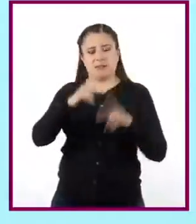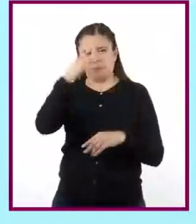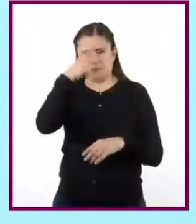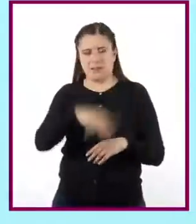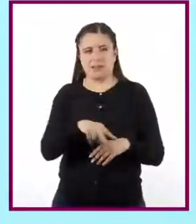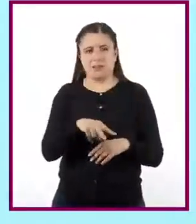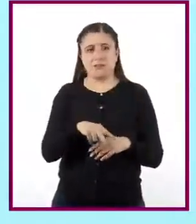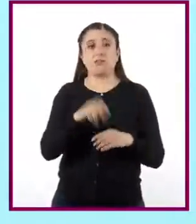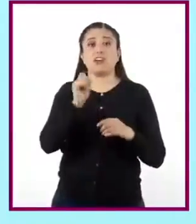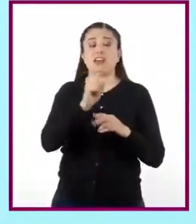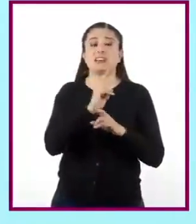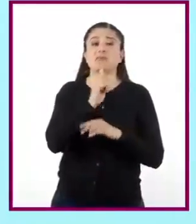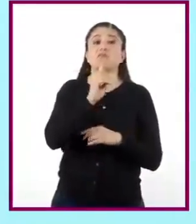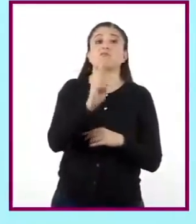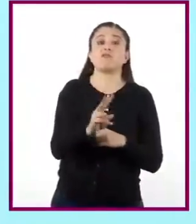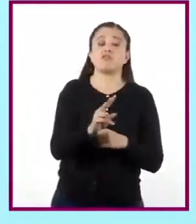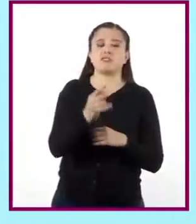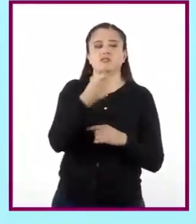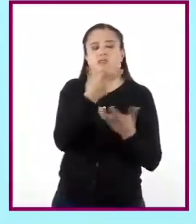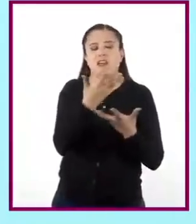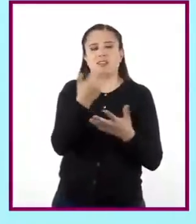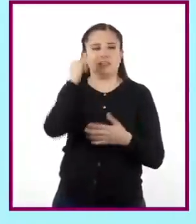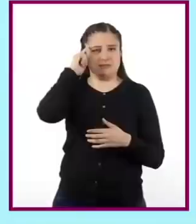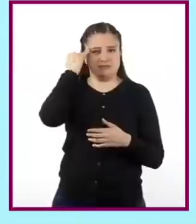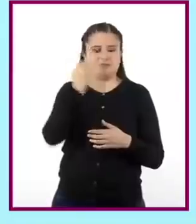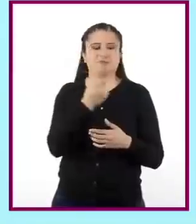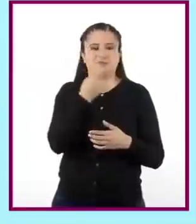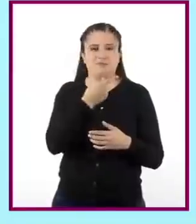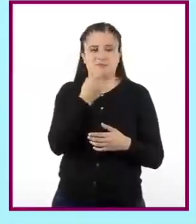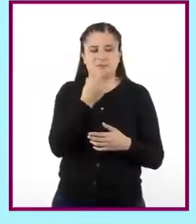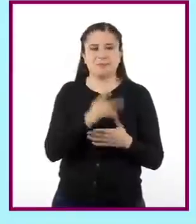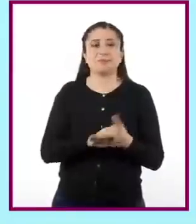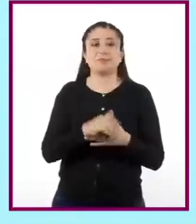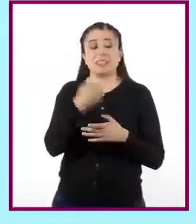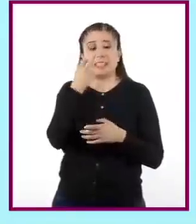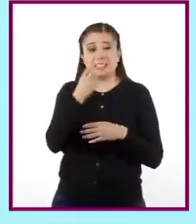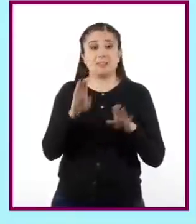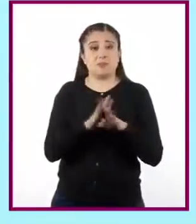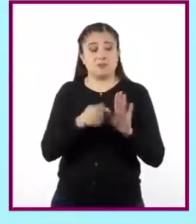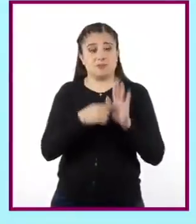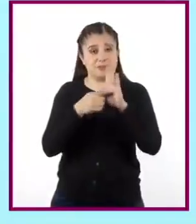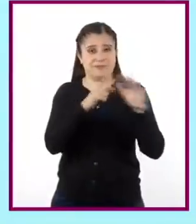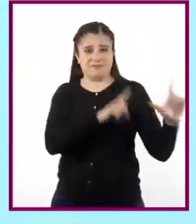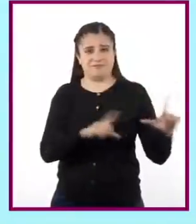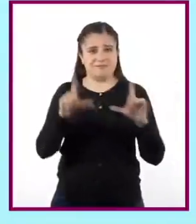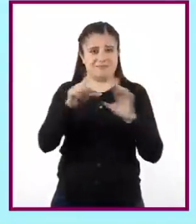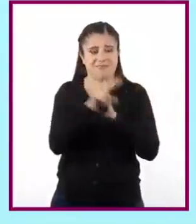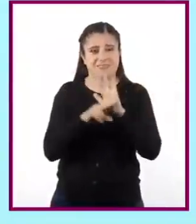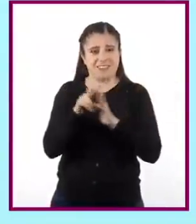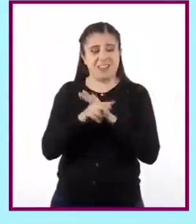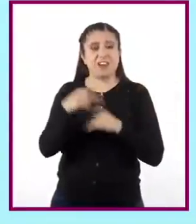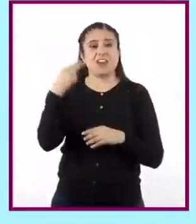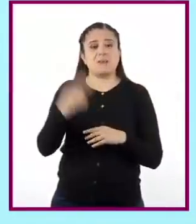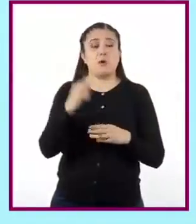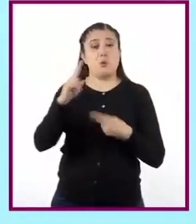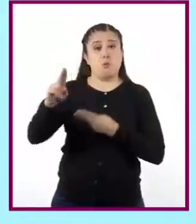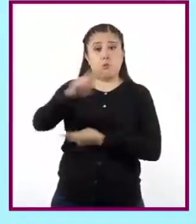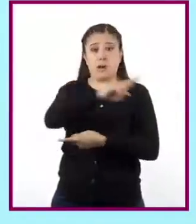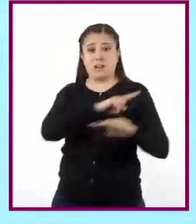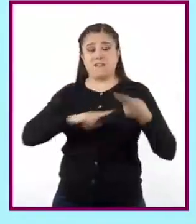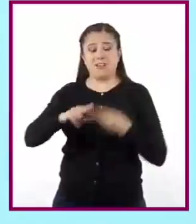México, en la voz de uno de sus hablantes. Ello a través del siguiente video, llamado El